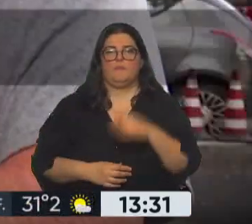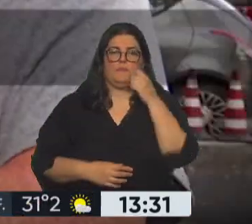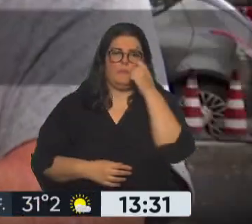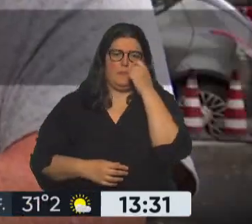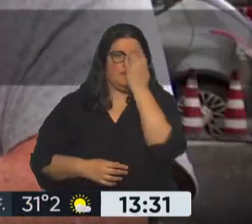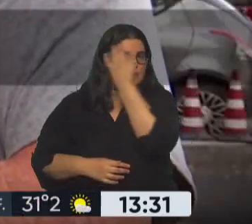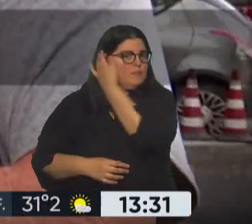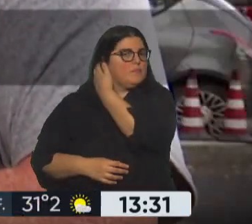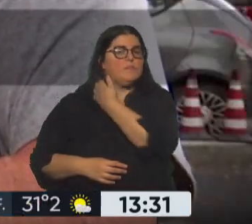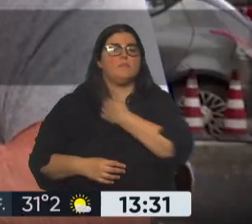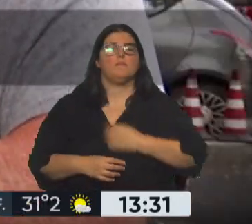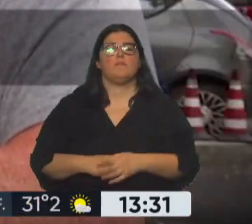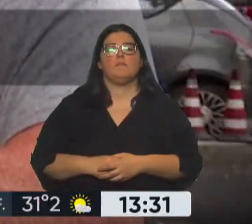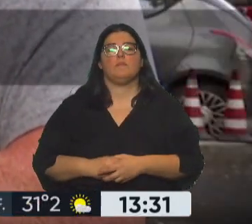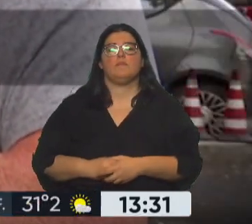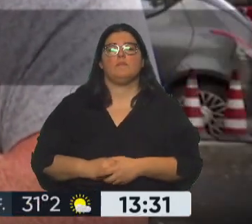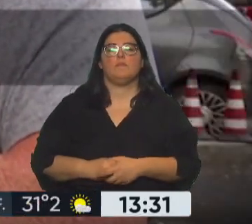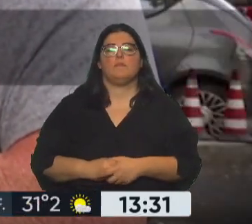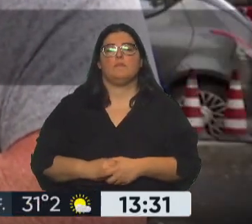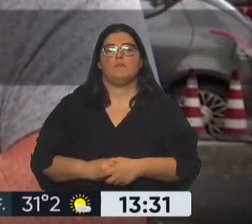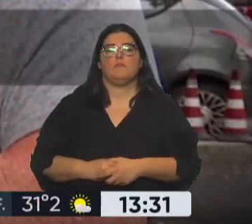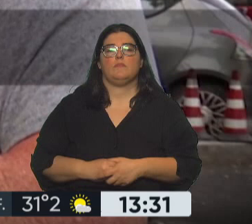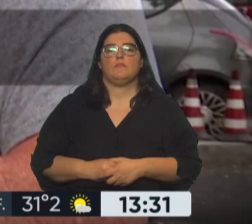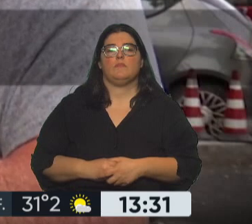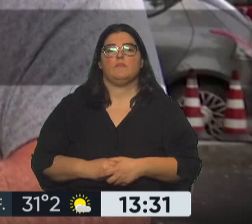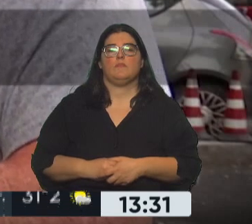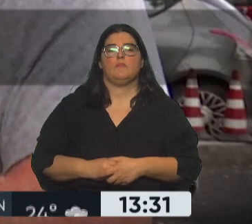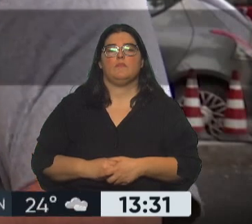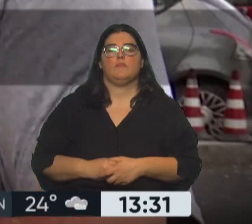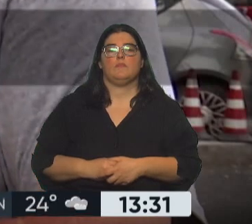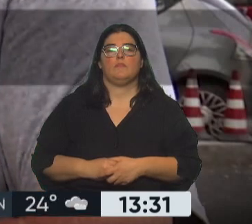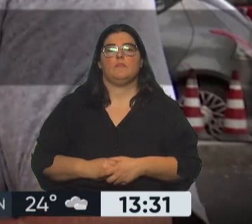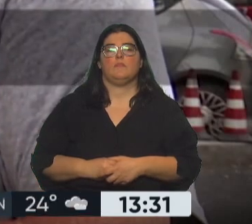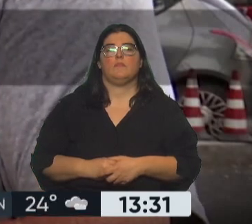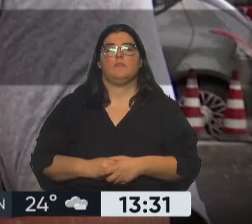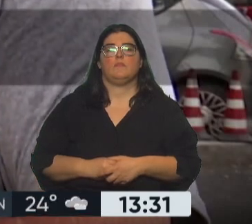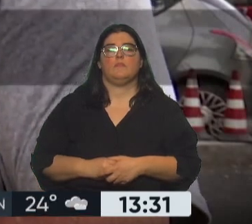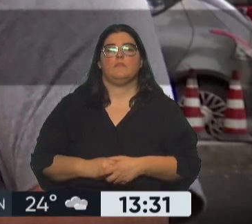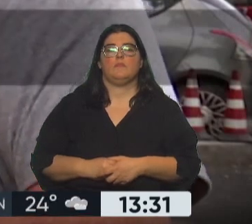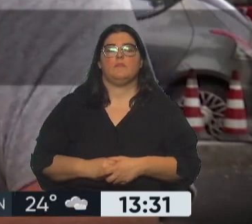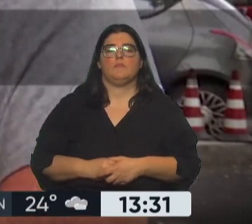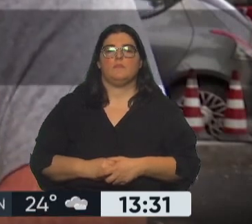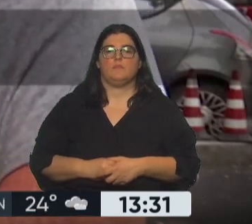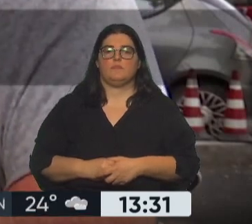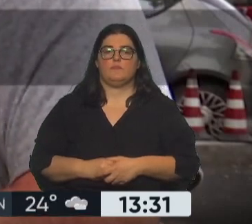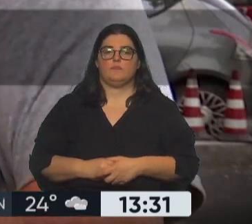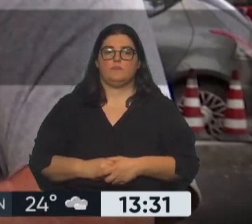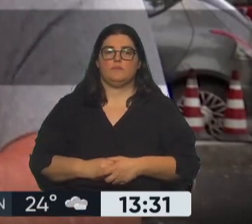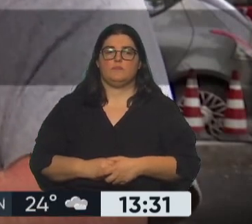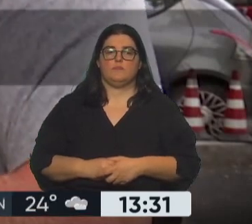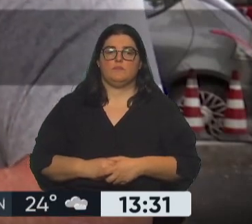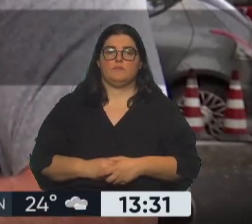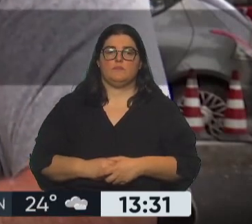E credo che il tema sia di non criminalizzare queste persone e soprattutto appunto